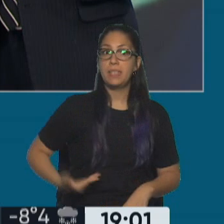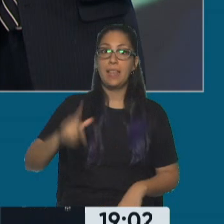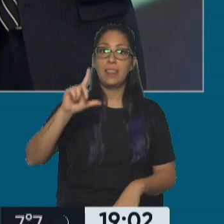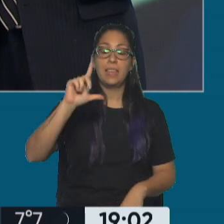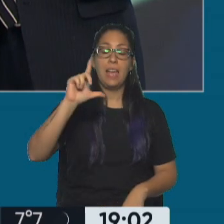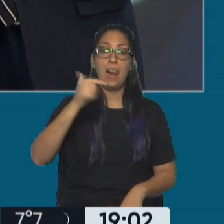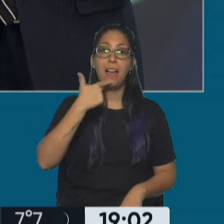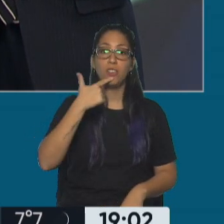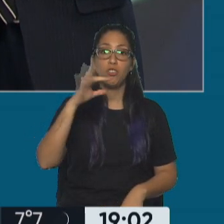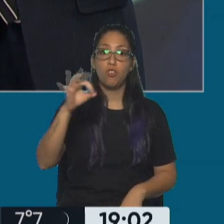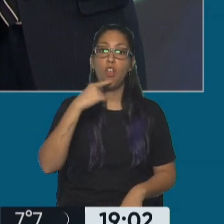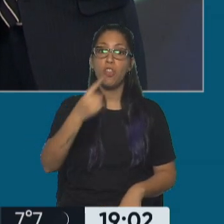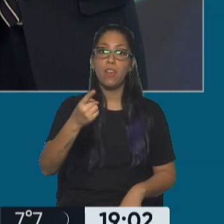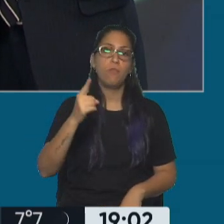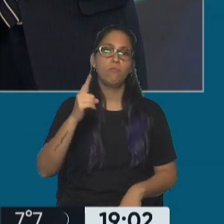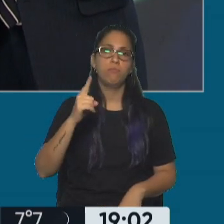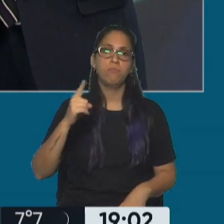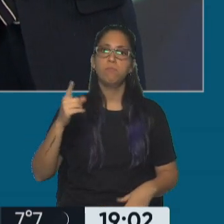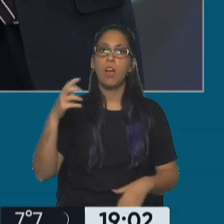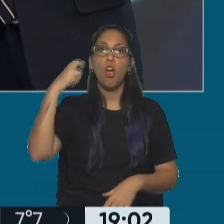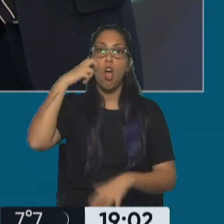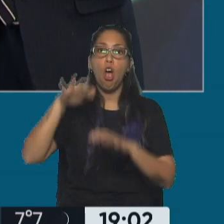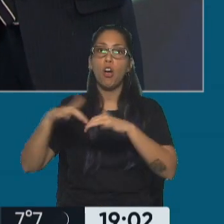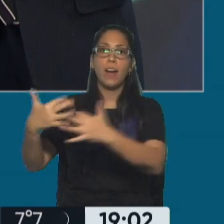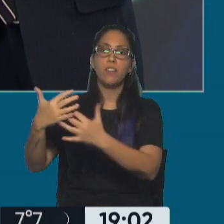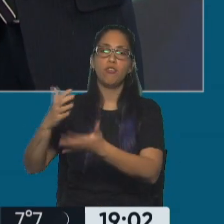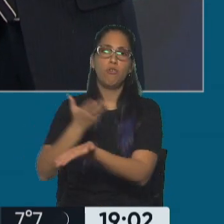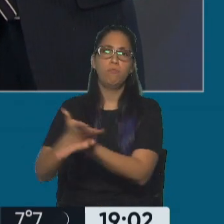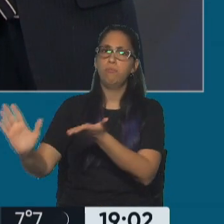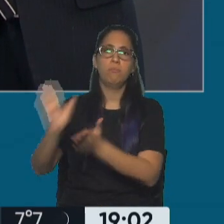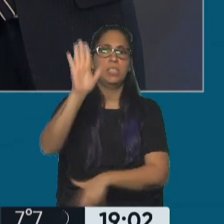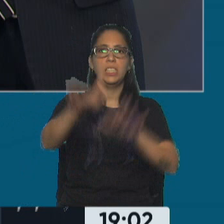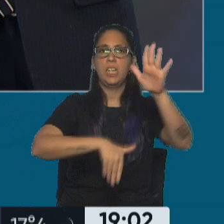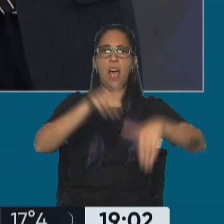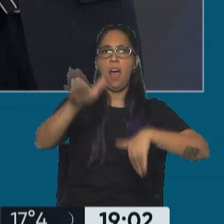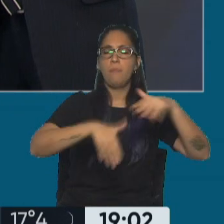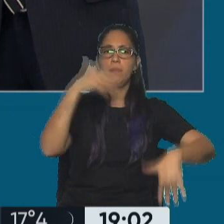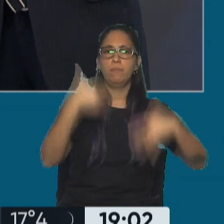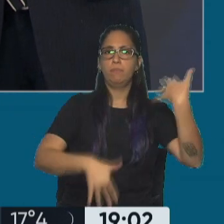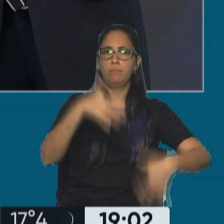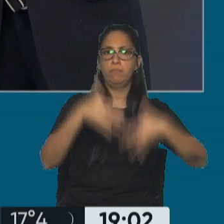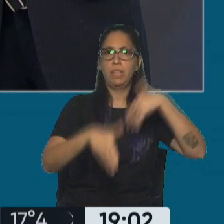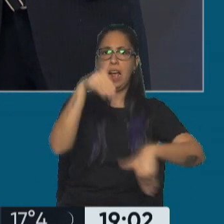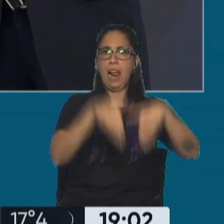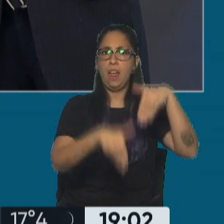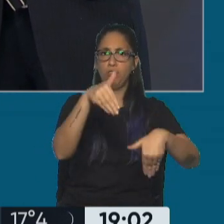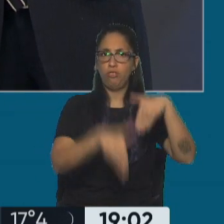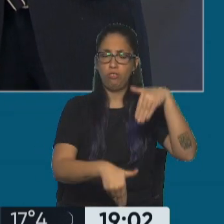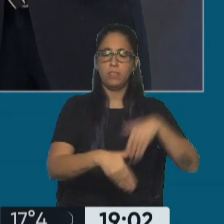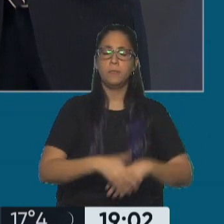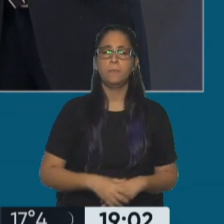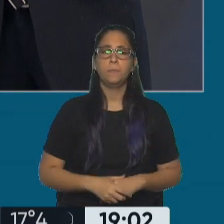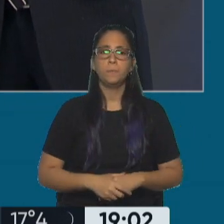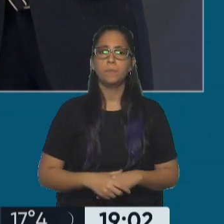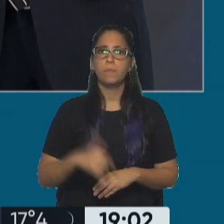Lasso decretara la muerte cruzada, por la cual disolvió el Congreso y se llamó a un adelantamiento de elecciones extraordinarias? Bueno, por un lado